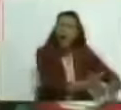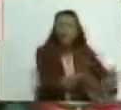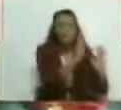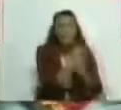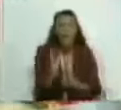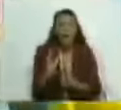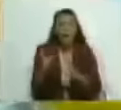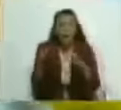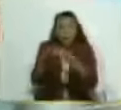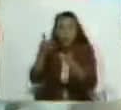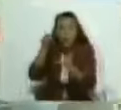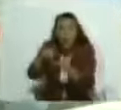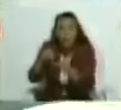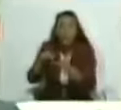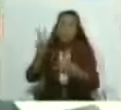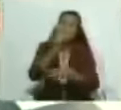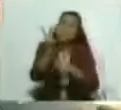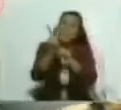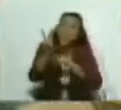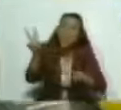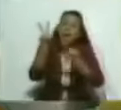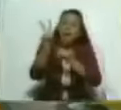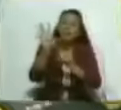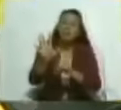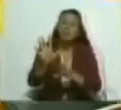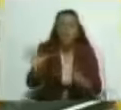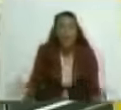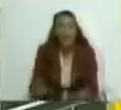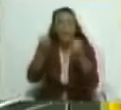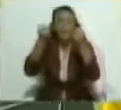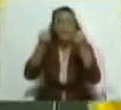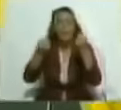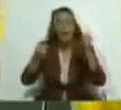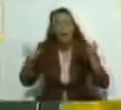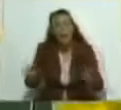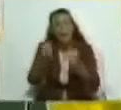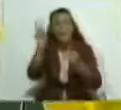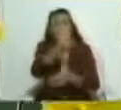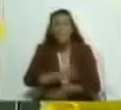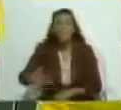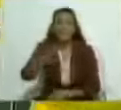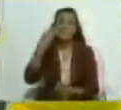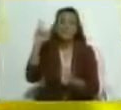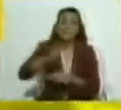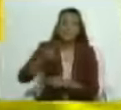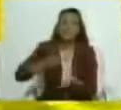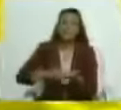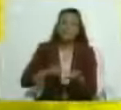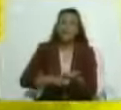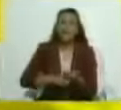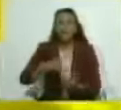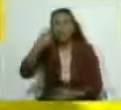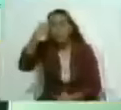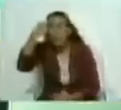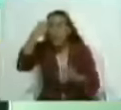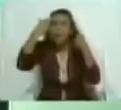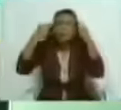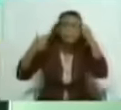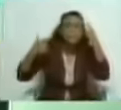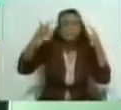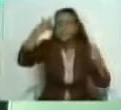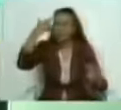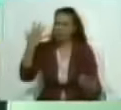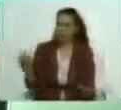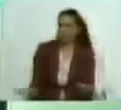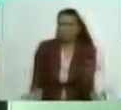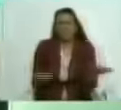B habla de la venezolanidad, de recuperar y rescatar la venezolanidad. Yo me desmarco de aquellos que hablan y